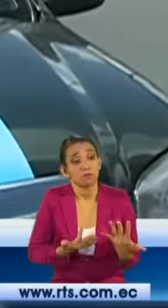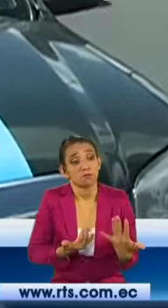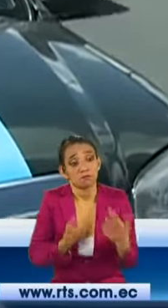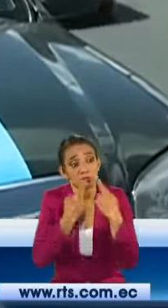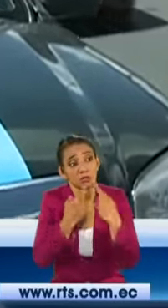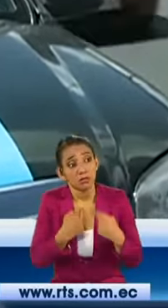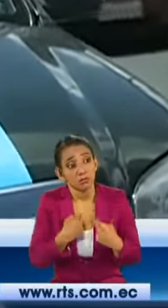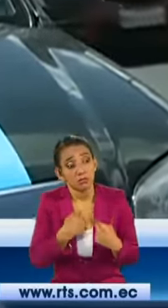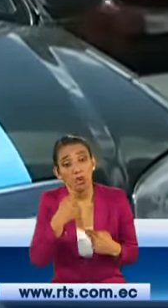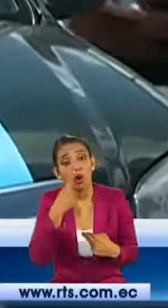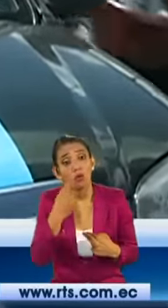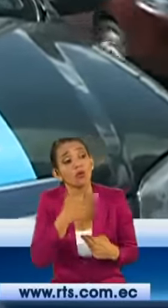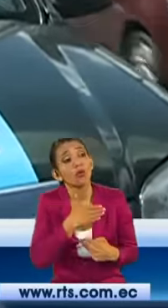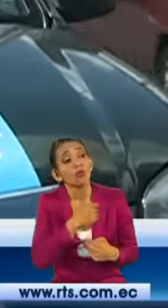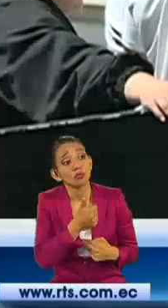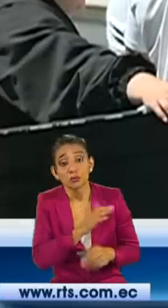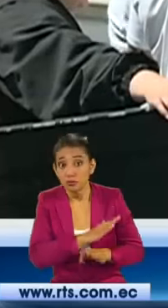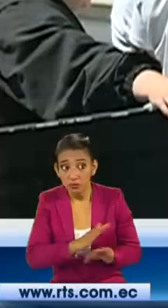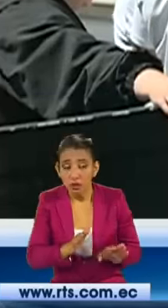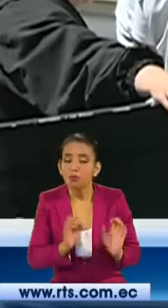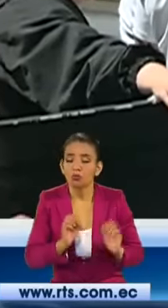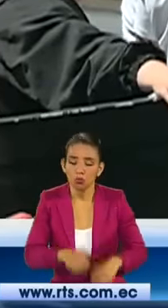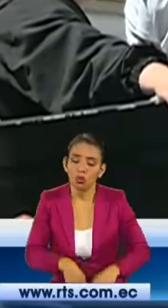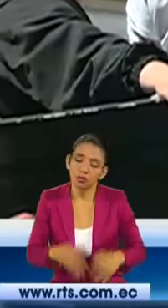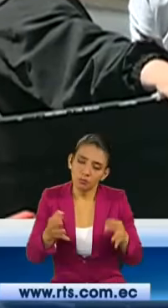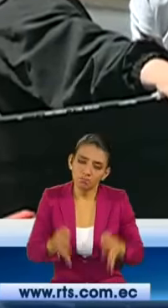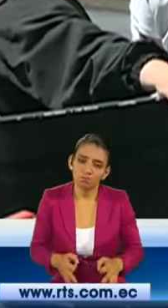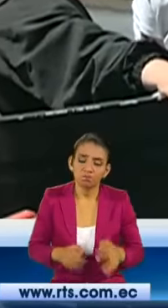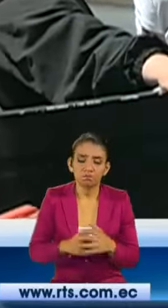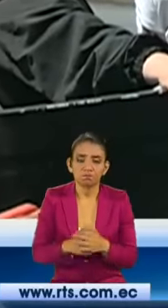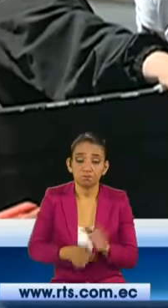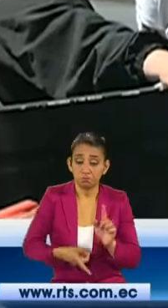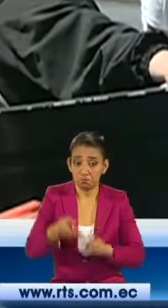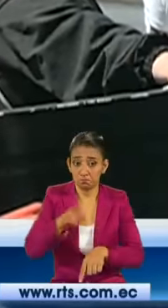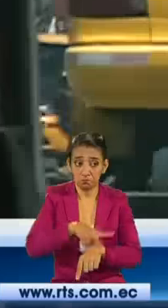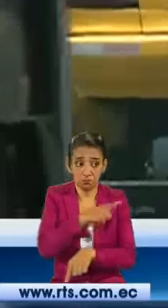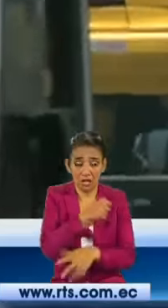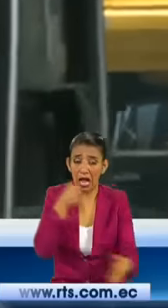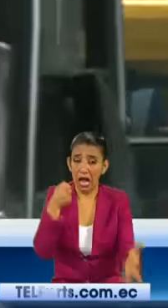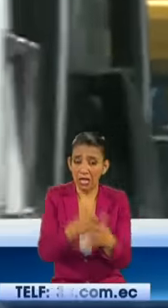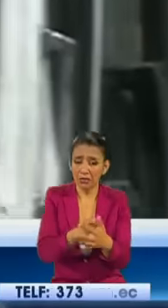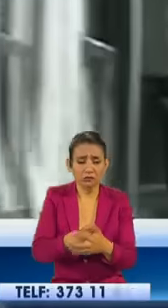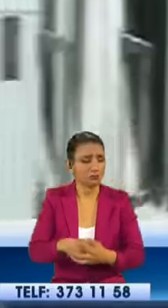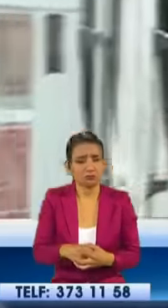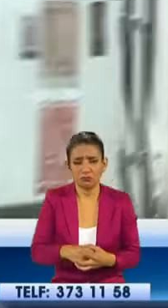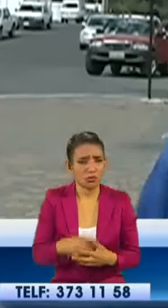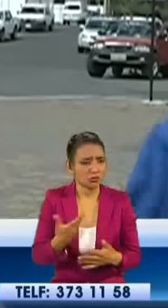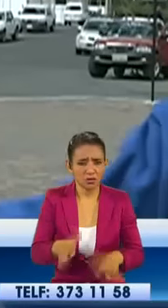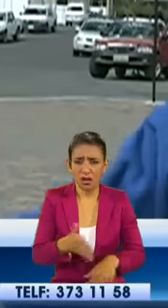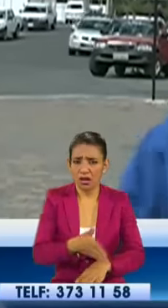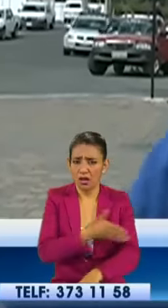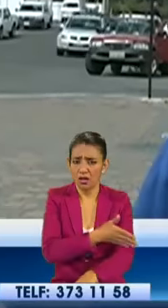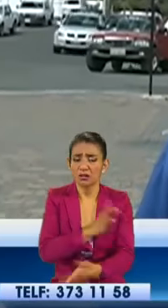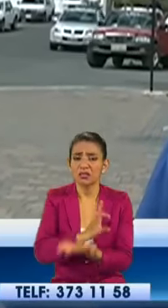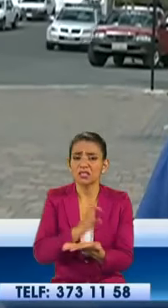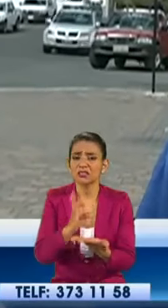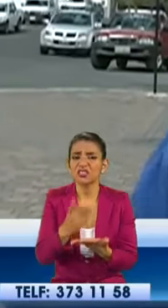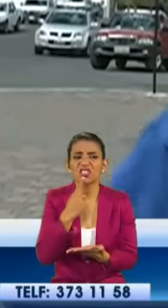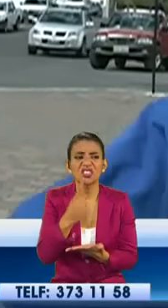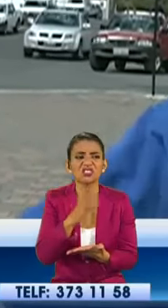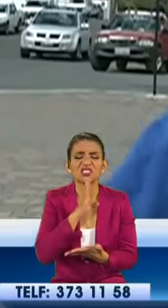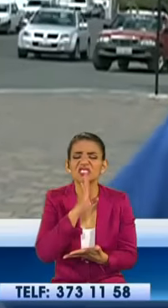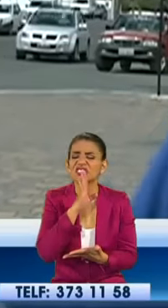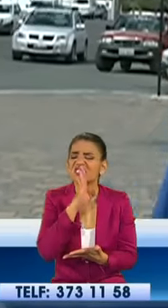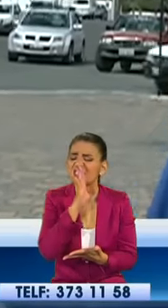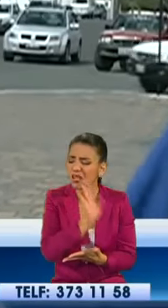del caballero, cómo se encuentra de su salud. Este no sería el primer accidente que ocurre en la zona, según los testigos. Siempre se da, hay así